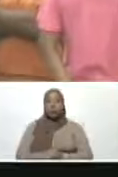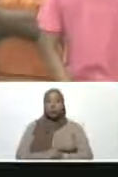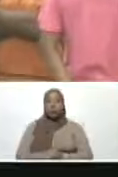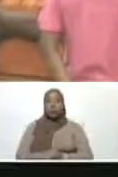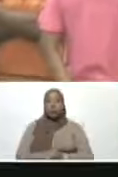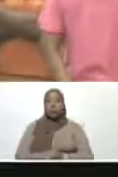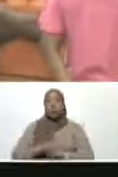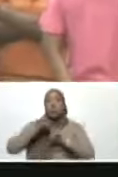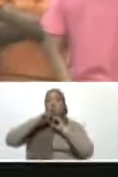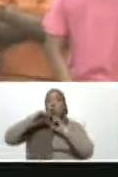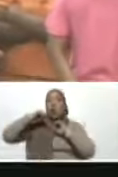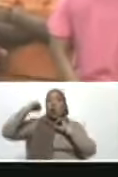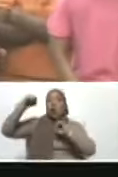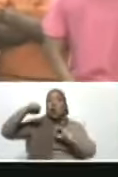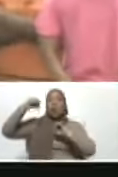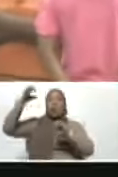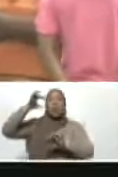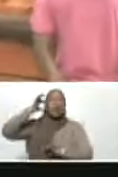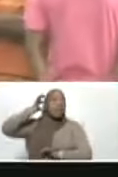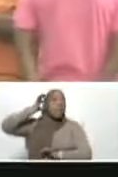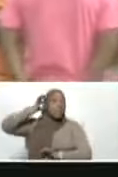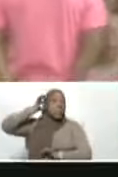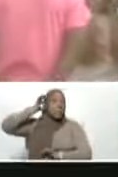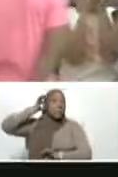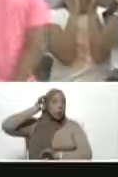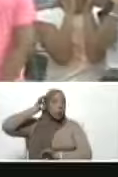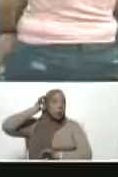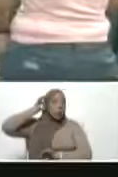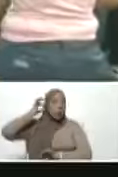¡Una bulla para esas mujeres!